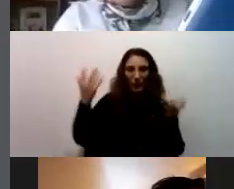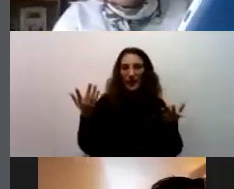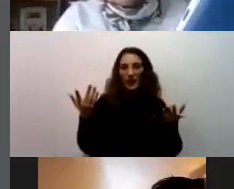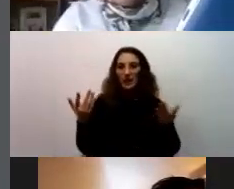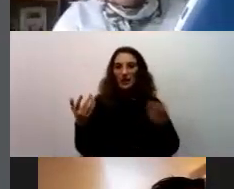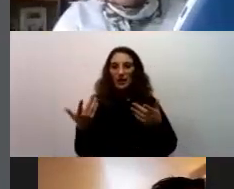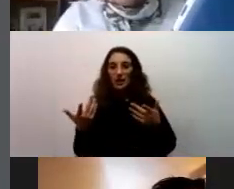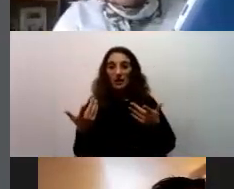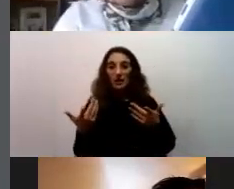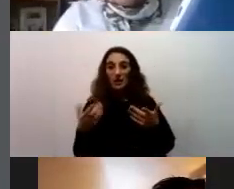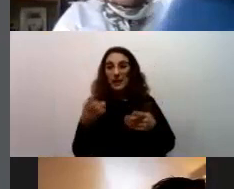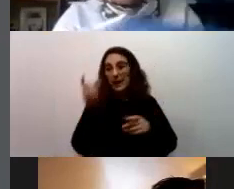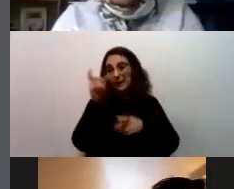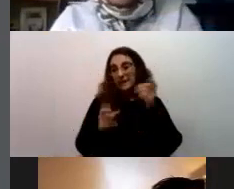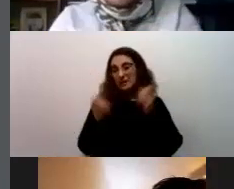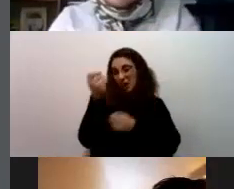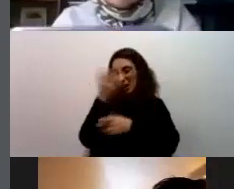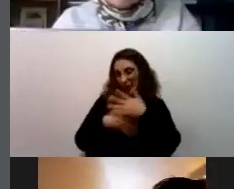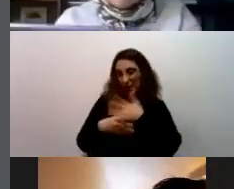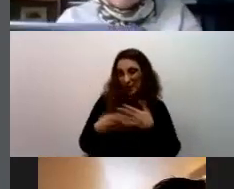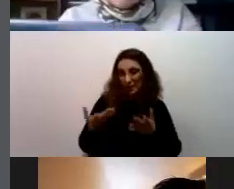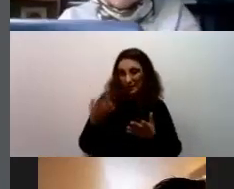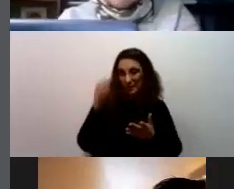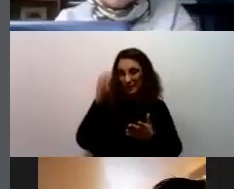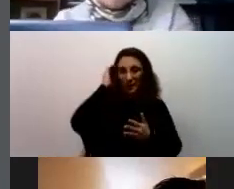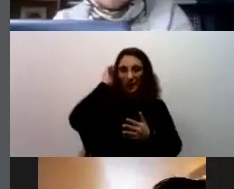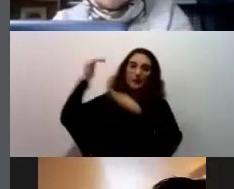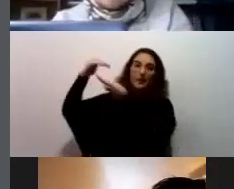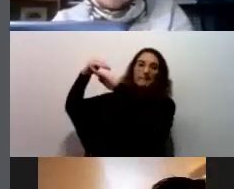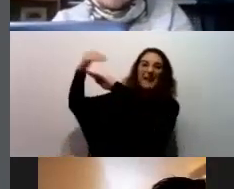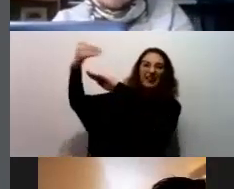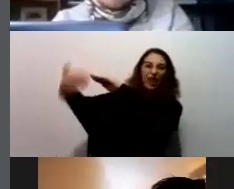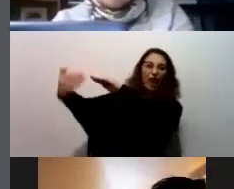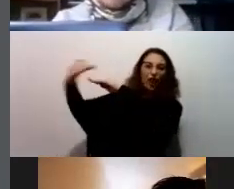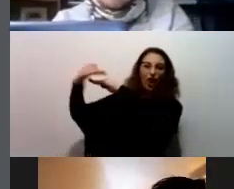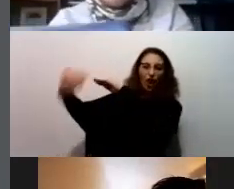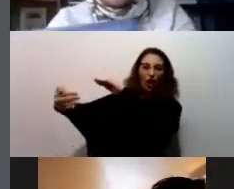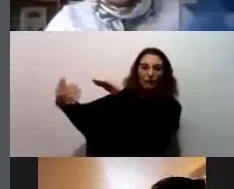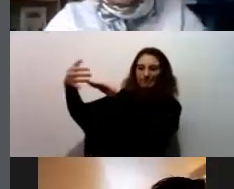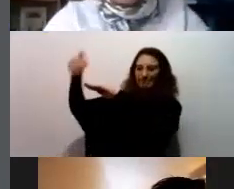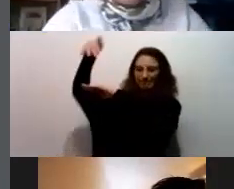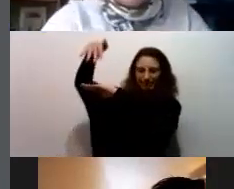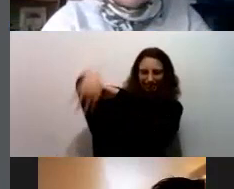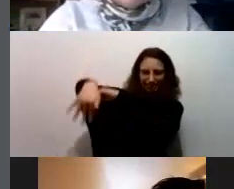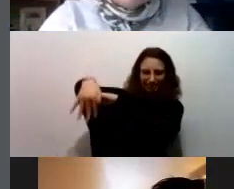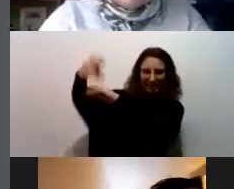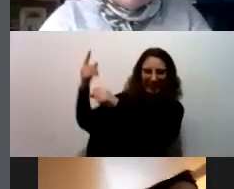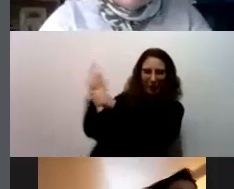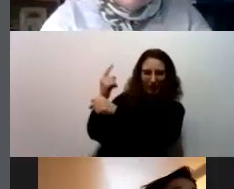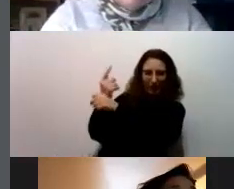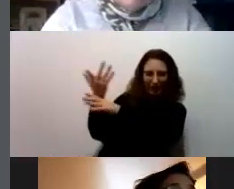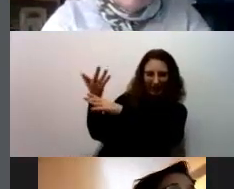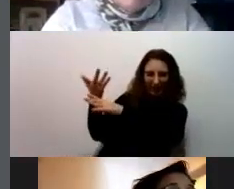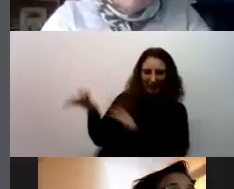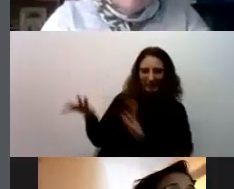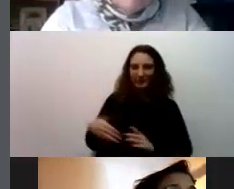no posean irregularidades ni elementos que lo invadan. Como mínimo el volumen libre